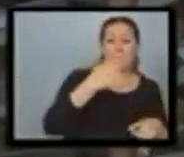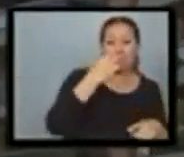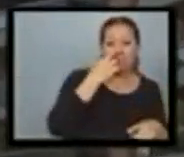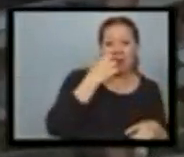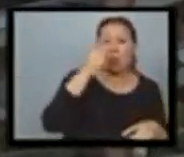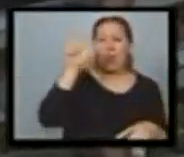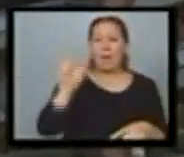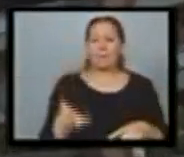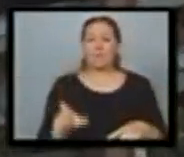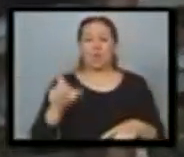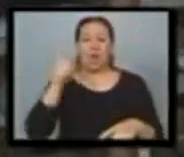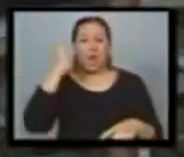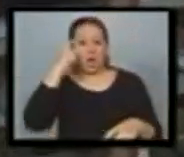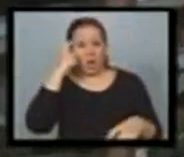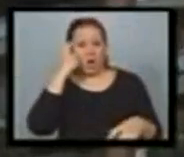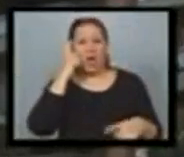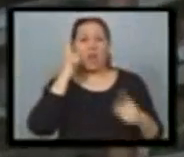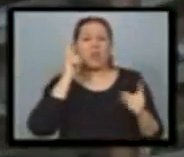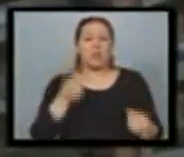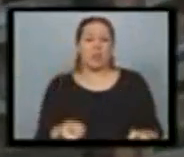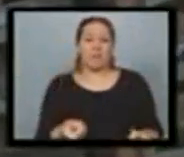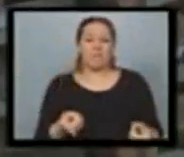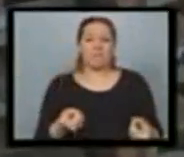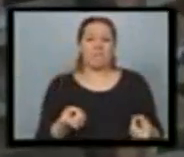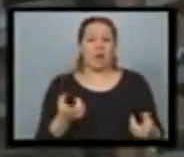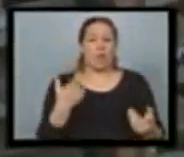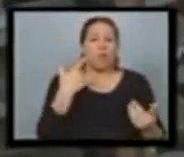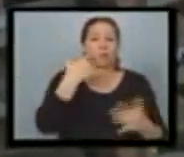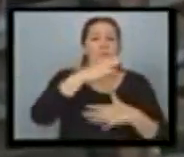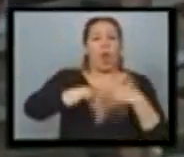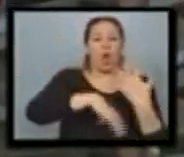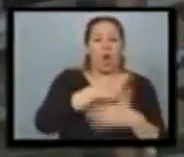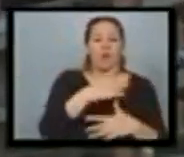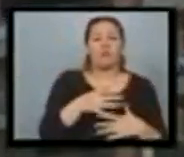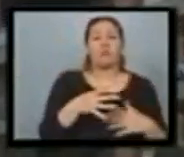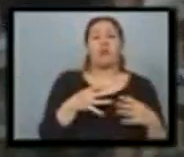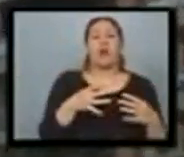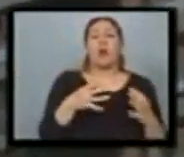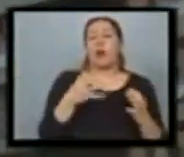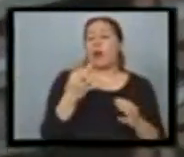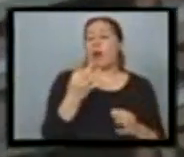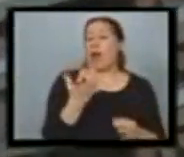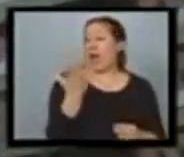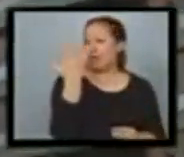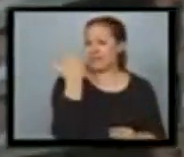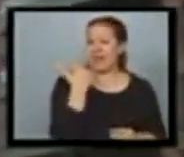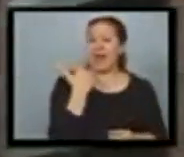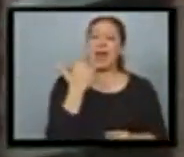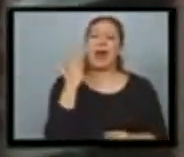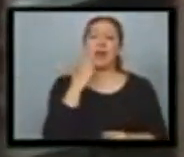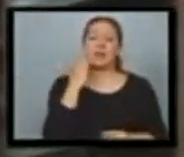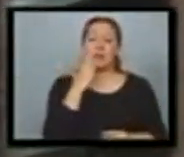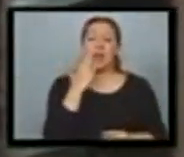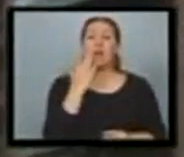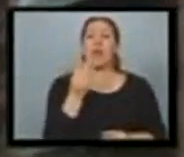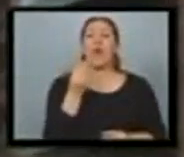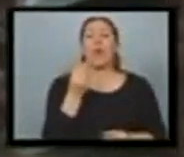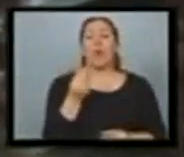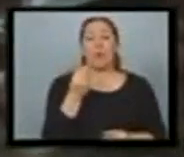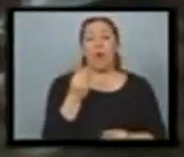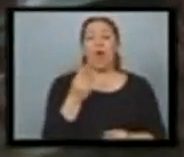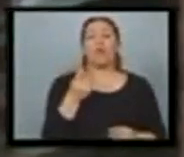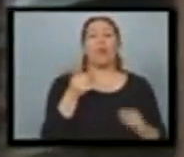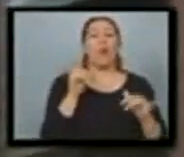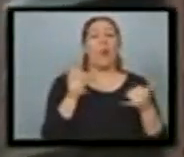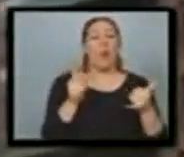desequilibrada y también una potencial violencia. Esto ocurrió ayer a la tarde cuando un